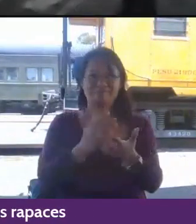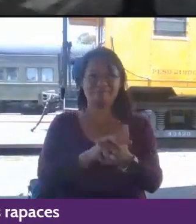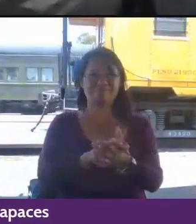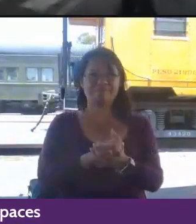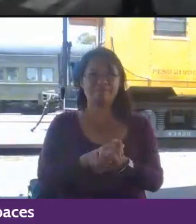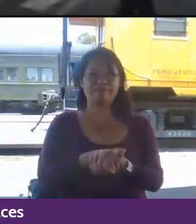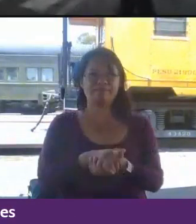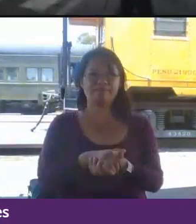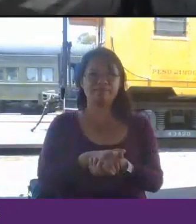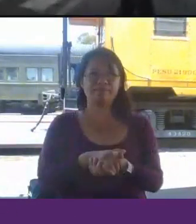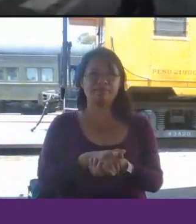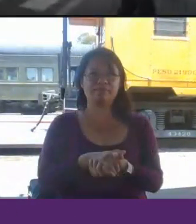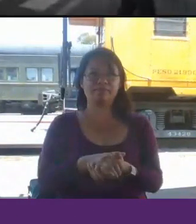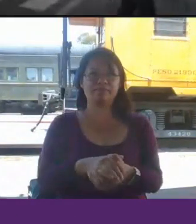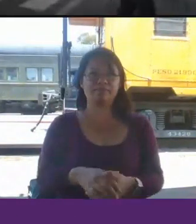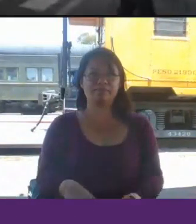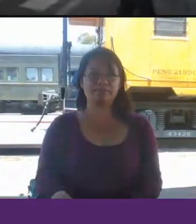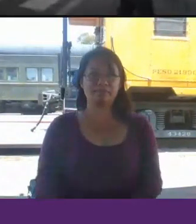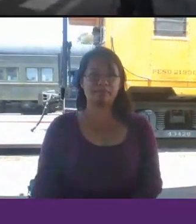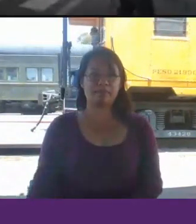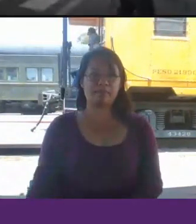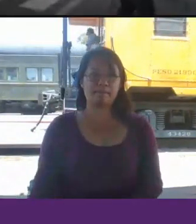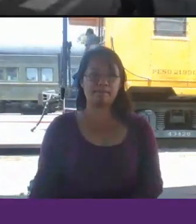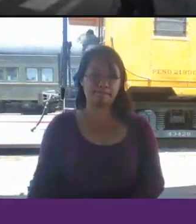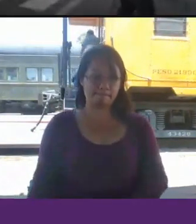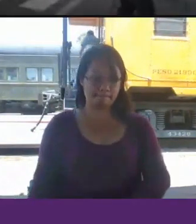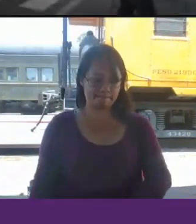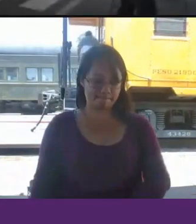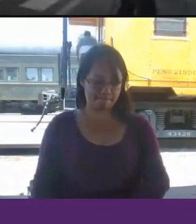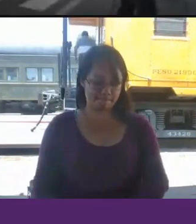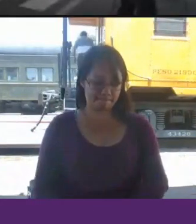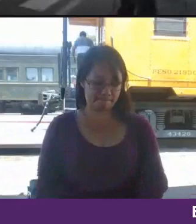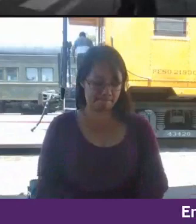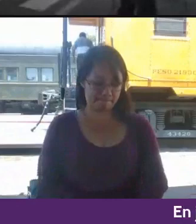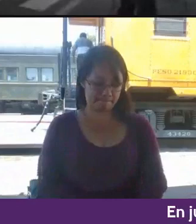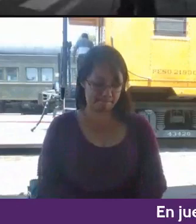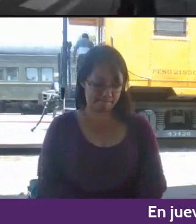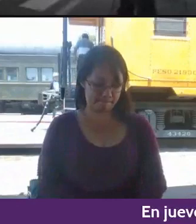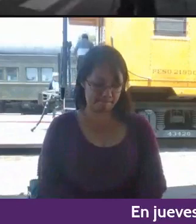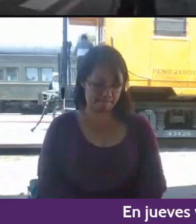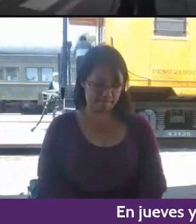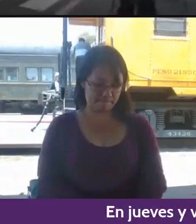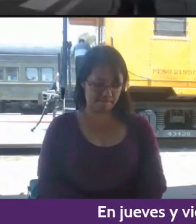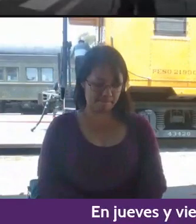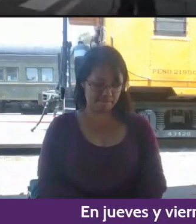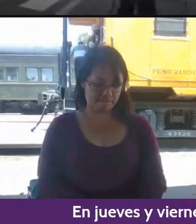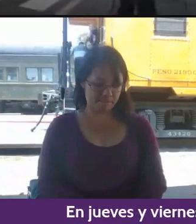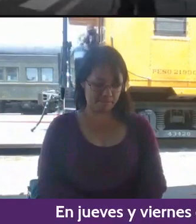Hola,